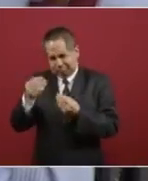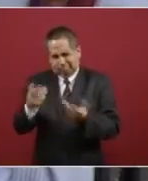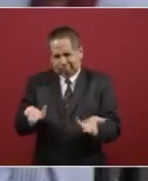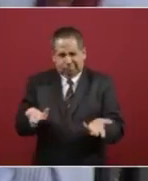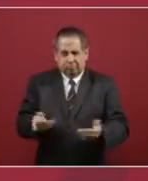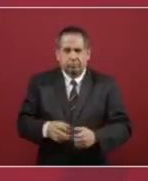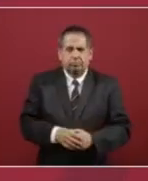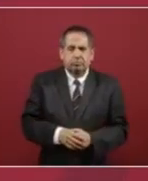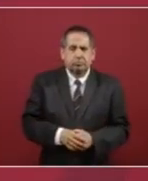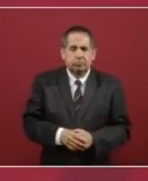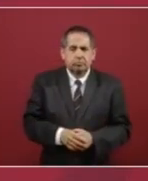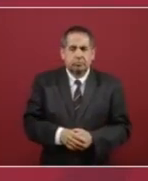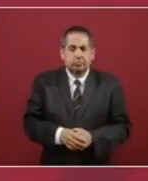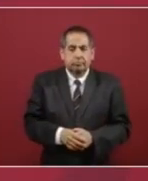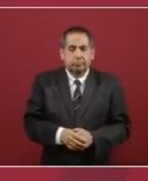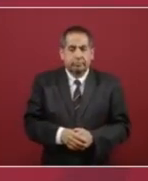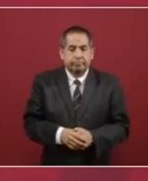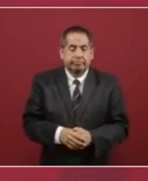Pues